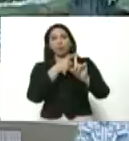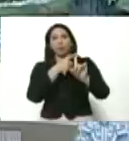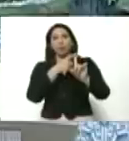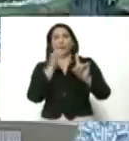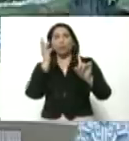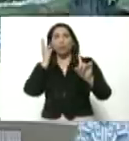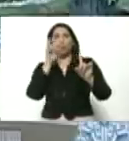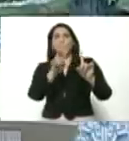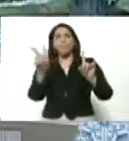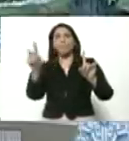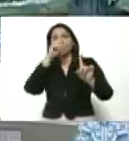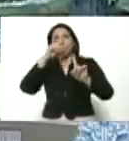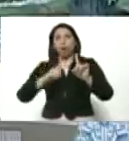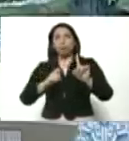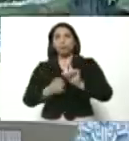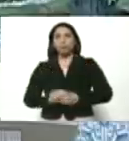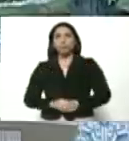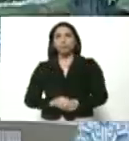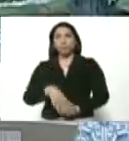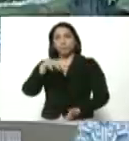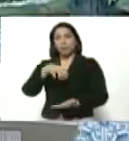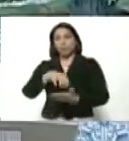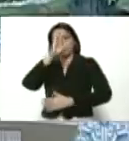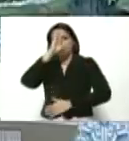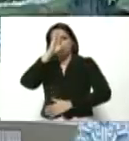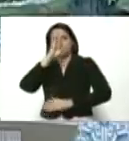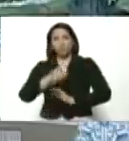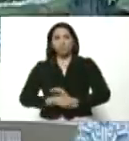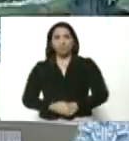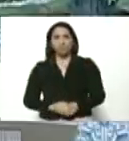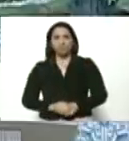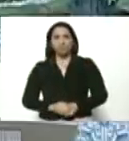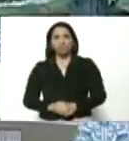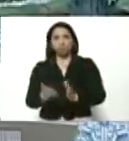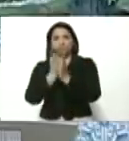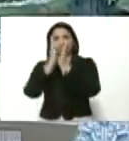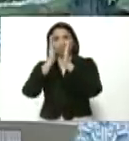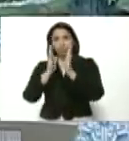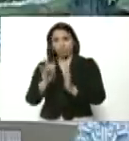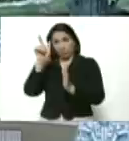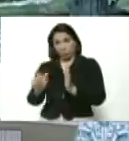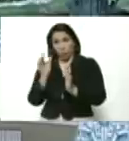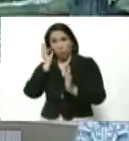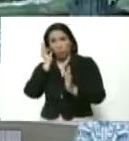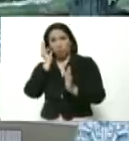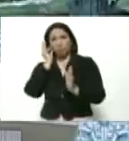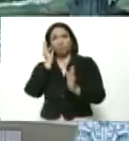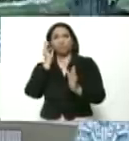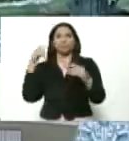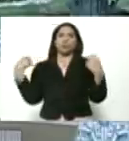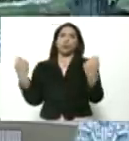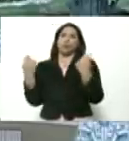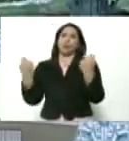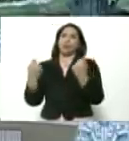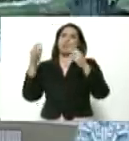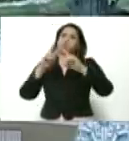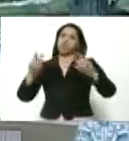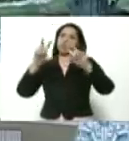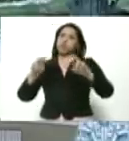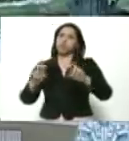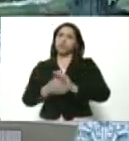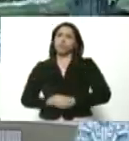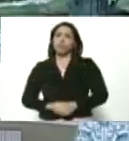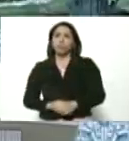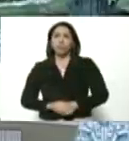una mujer de 22 años del estado barinas es una estudiante en jornada de despistaje masivo